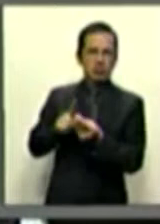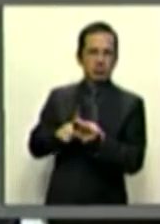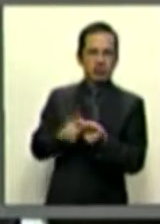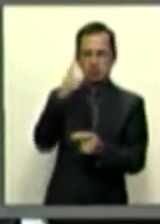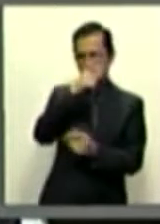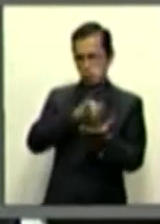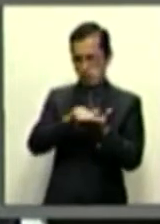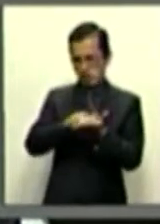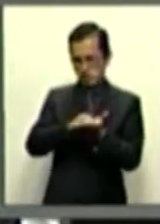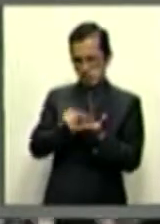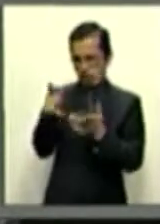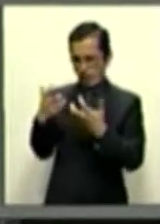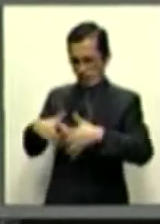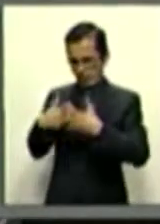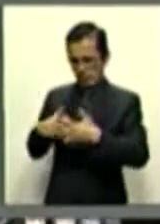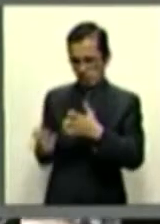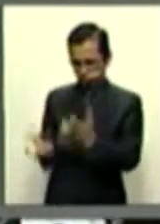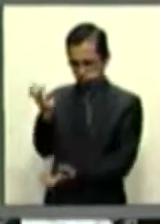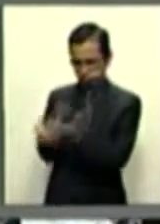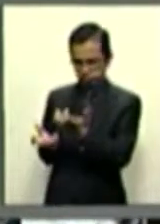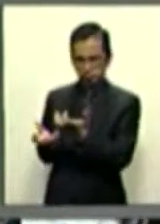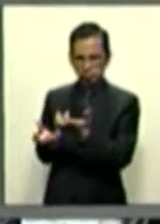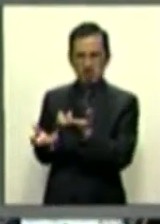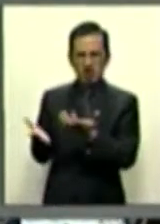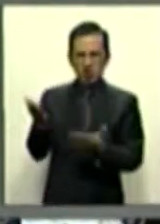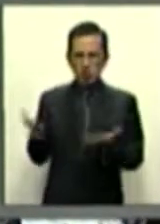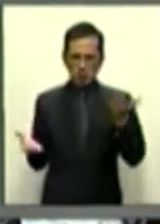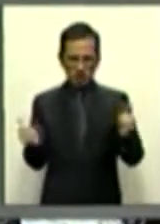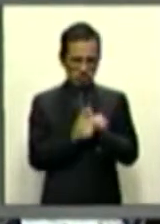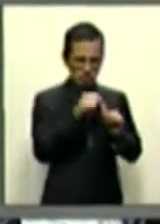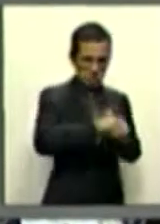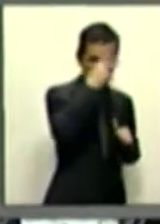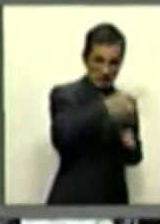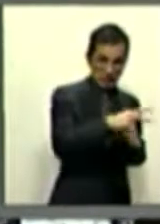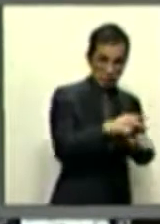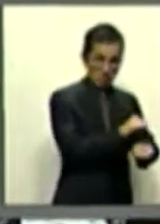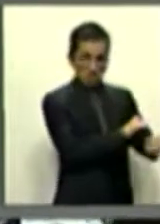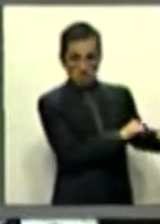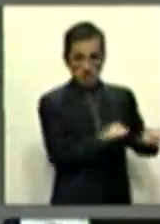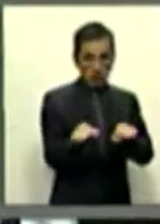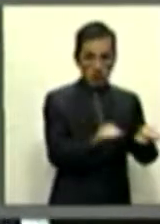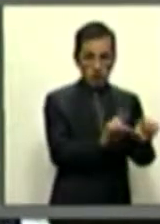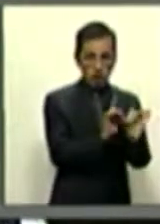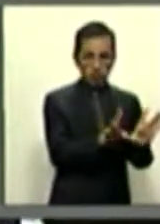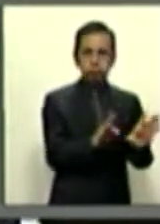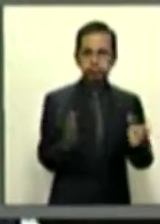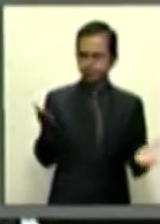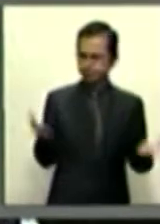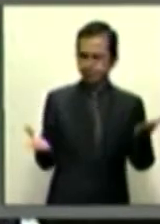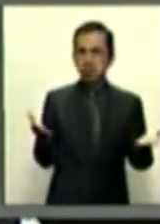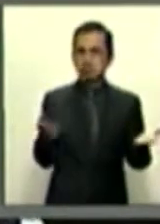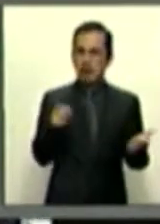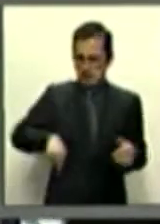de Nueva York, con lo que fue el terremoto en el Distrito Federal, porque aquí se mencionó y